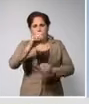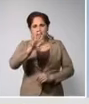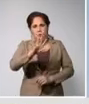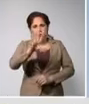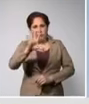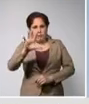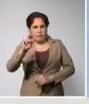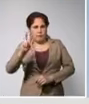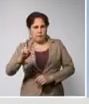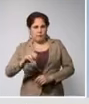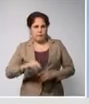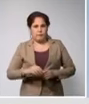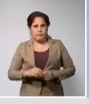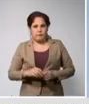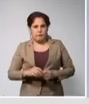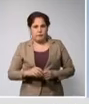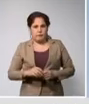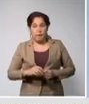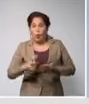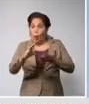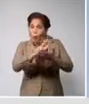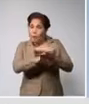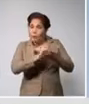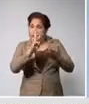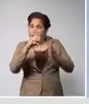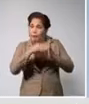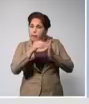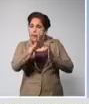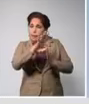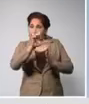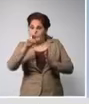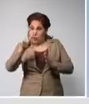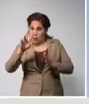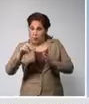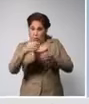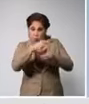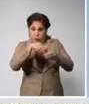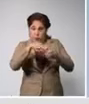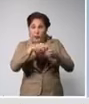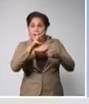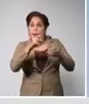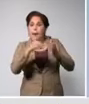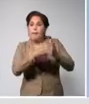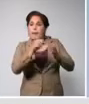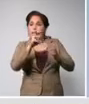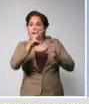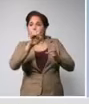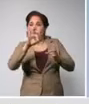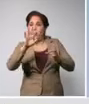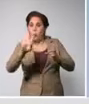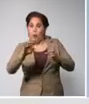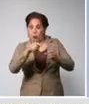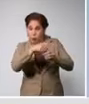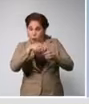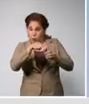3.452. De estos 3.452, 3.384, pudiéramos decir que el